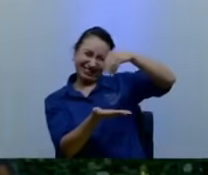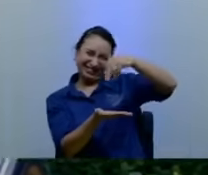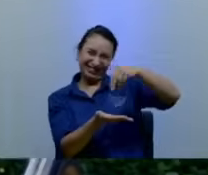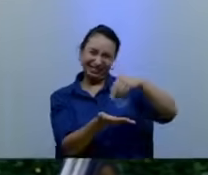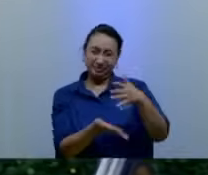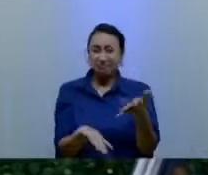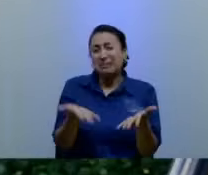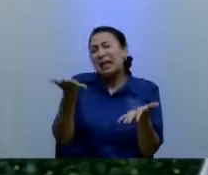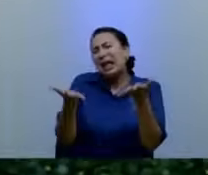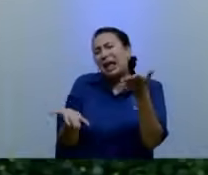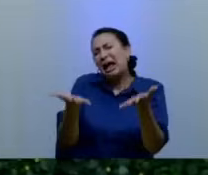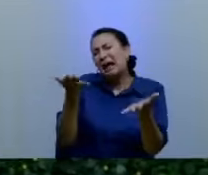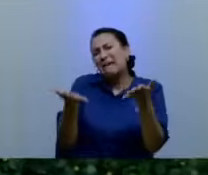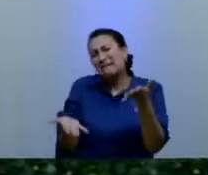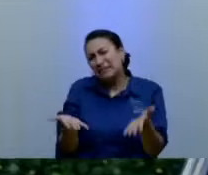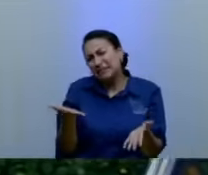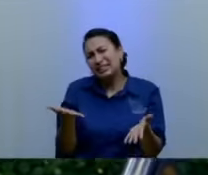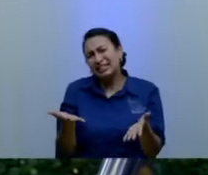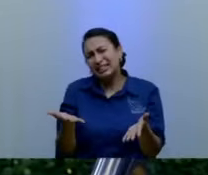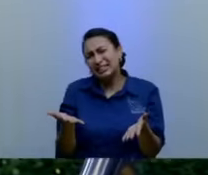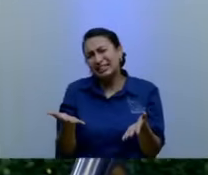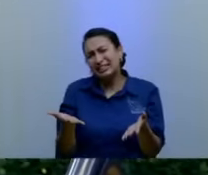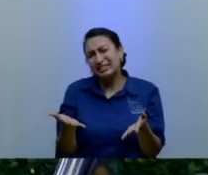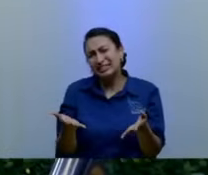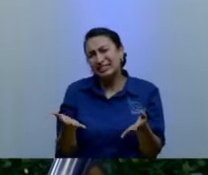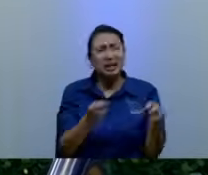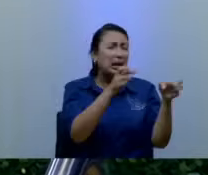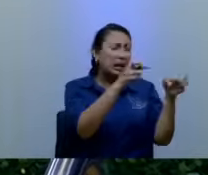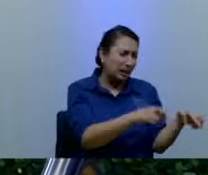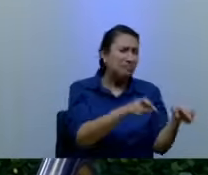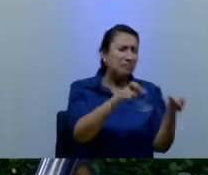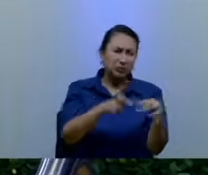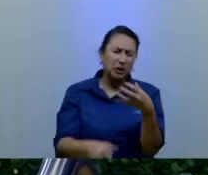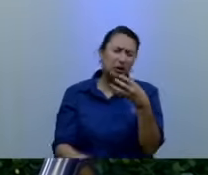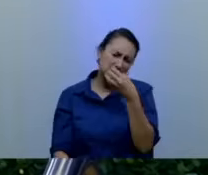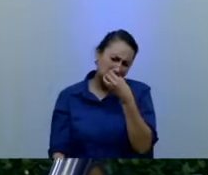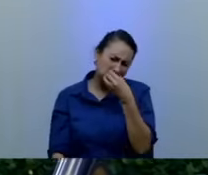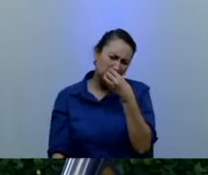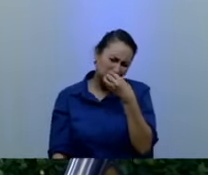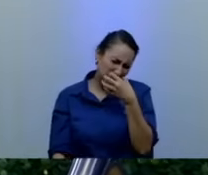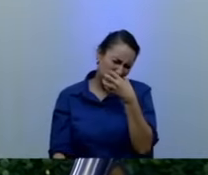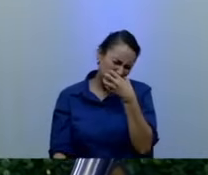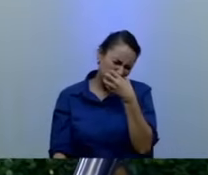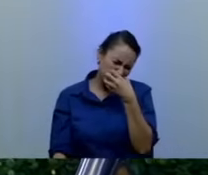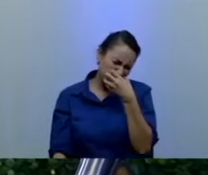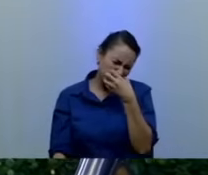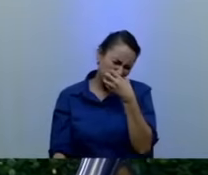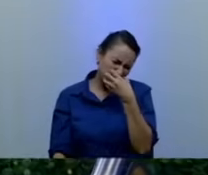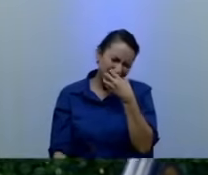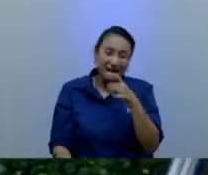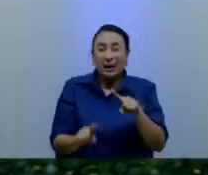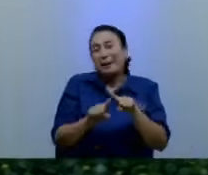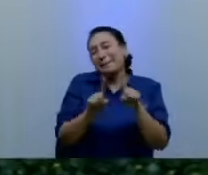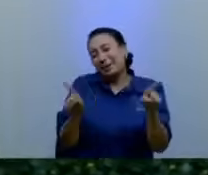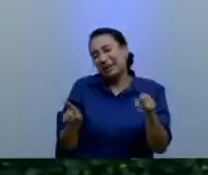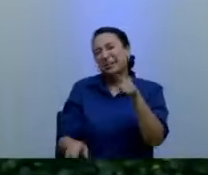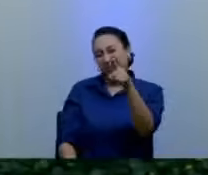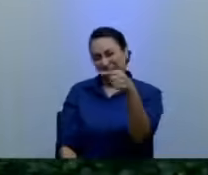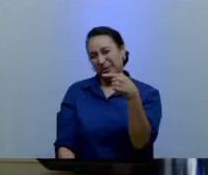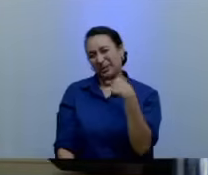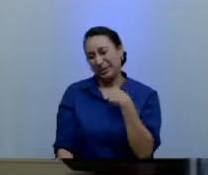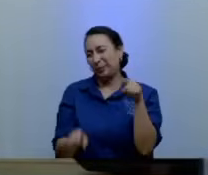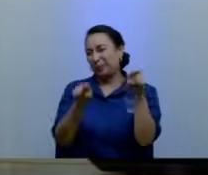veces se enojan cuando es el tráfico, pero no es nuestro. Hay que echar la culpa a otro, pero no a nosotros. Bueno,